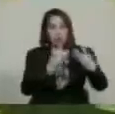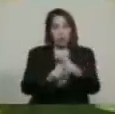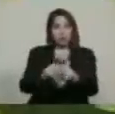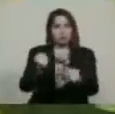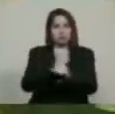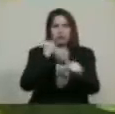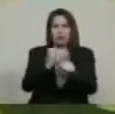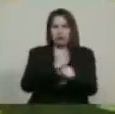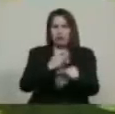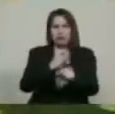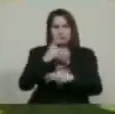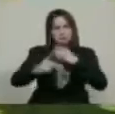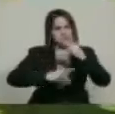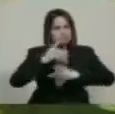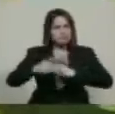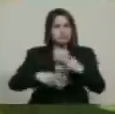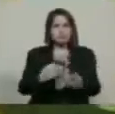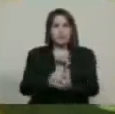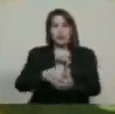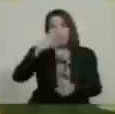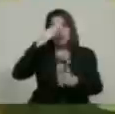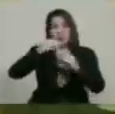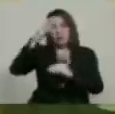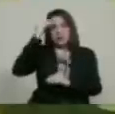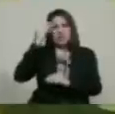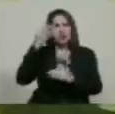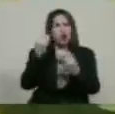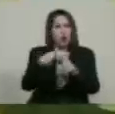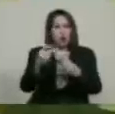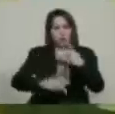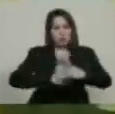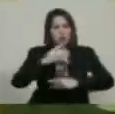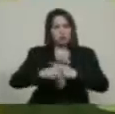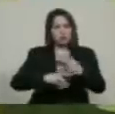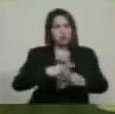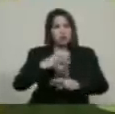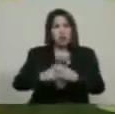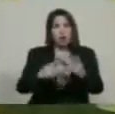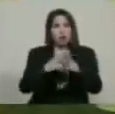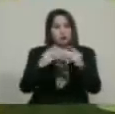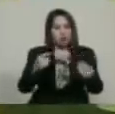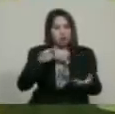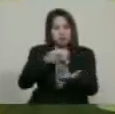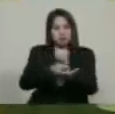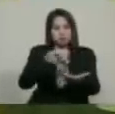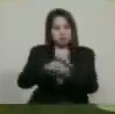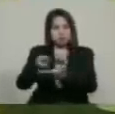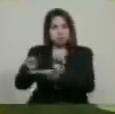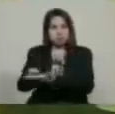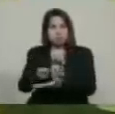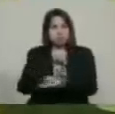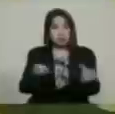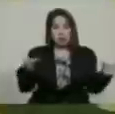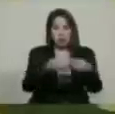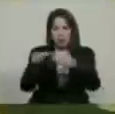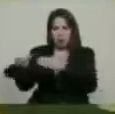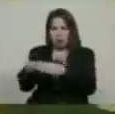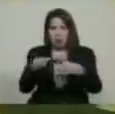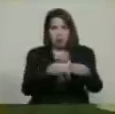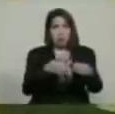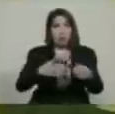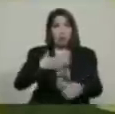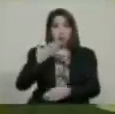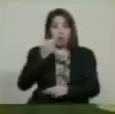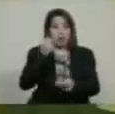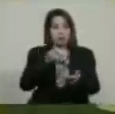está aprendiendo a través de este programa Producir en Concreto en todas las granjas financiadas para que en nuestra segunda fase, presidente, podamos